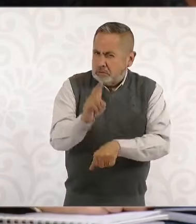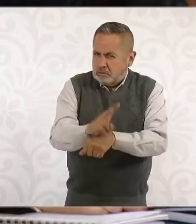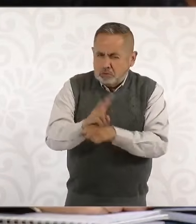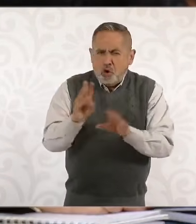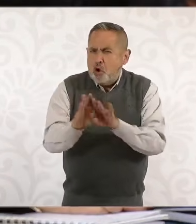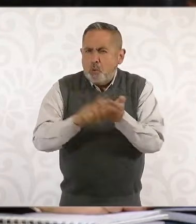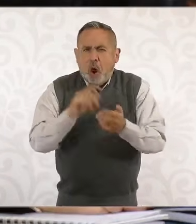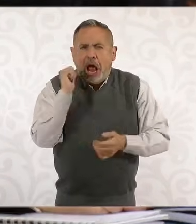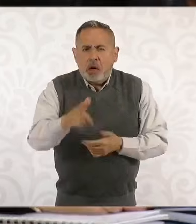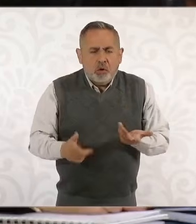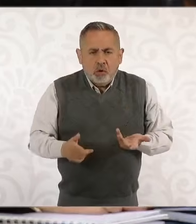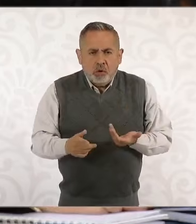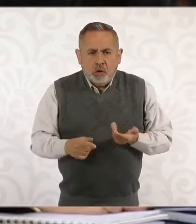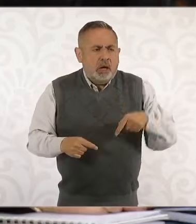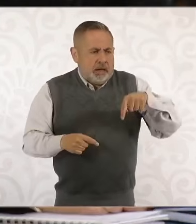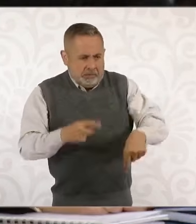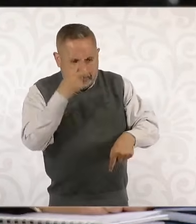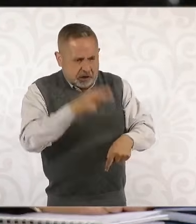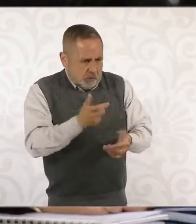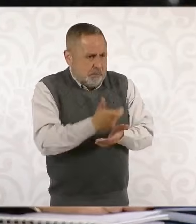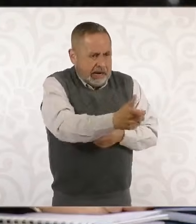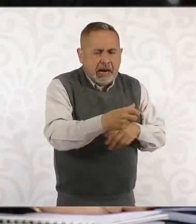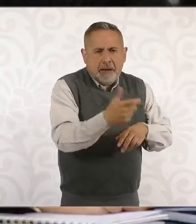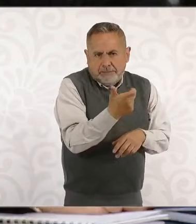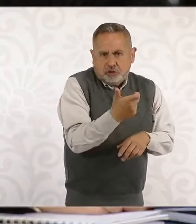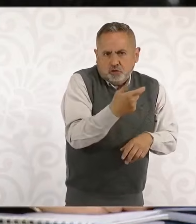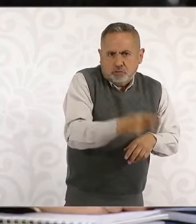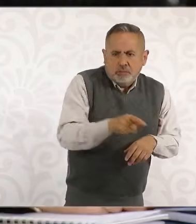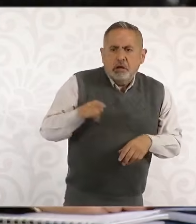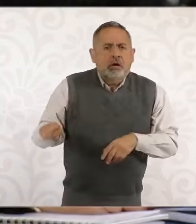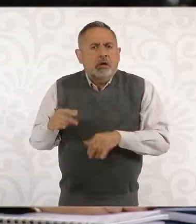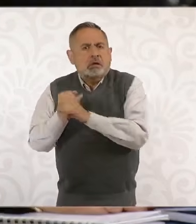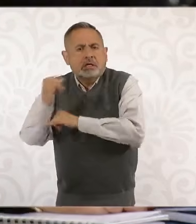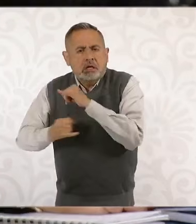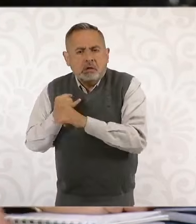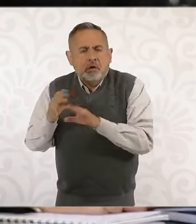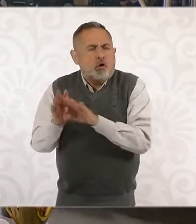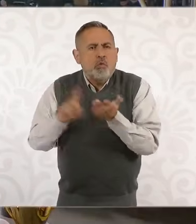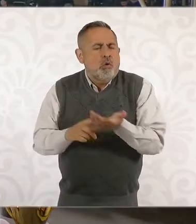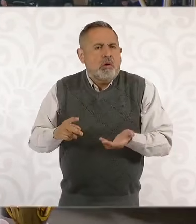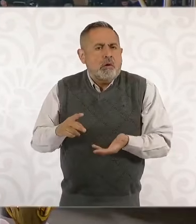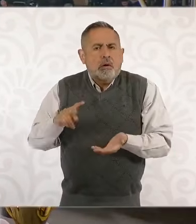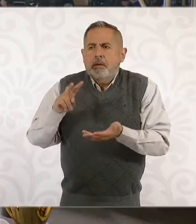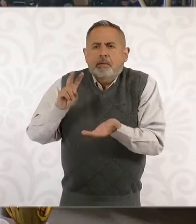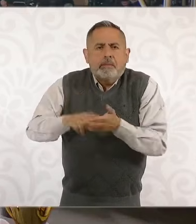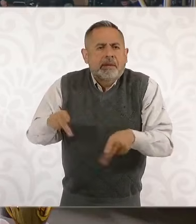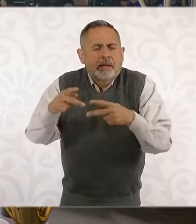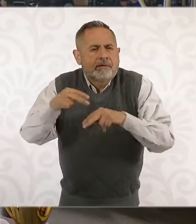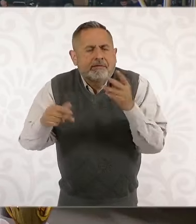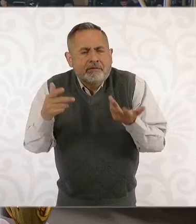plataformas radicadas en México para que se paguen pesos y se pueda hacer de manera legal la reventa de los boletos? La